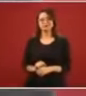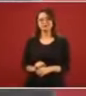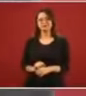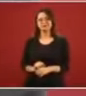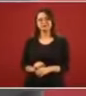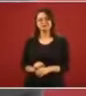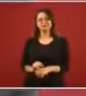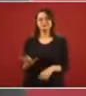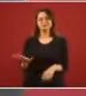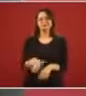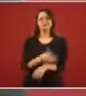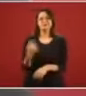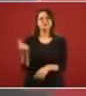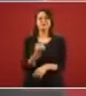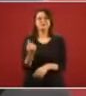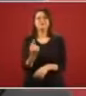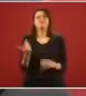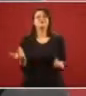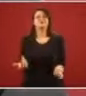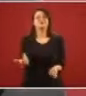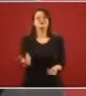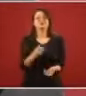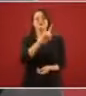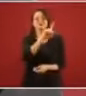porque el avión de Trudeau